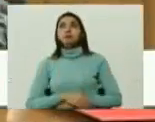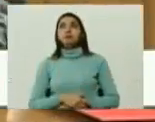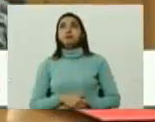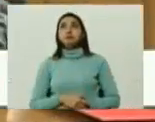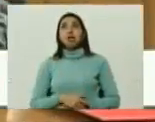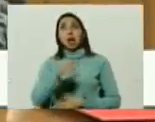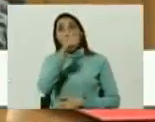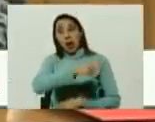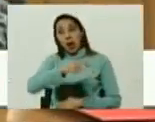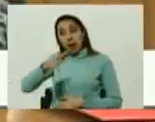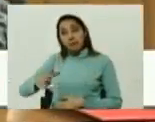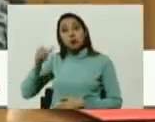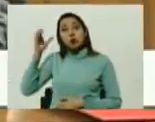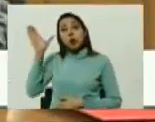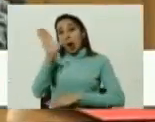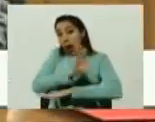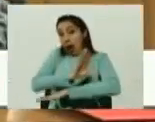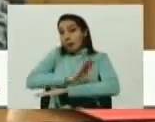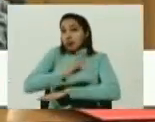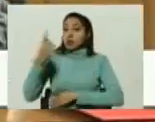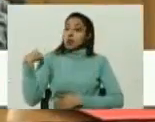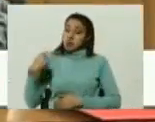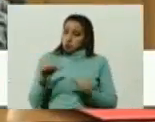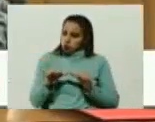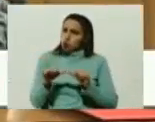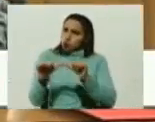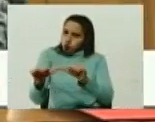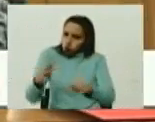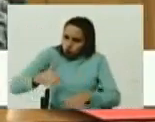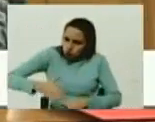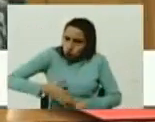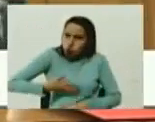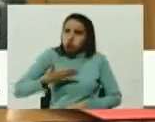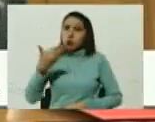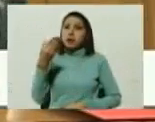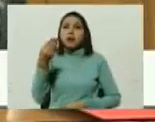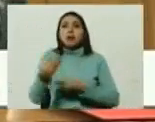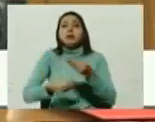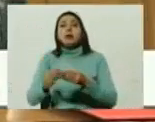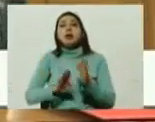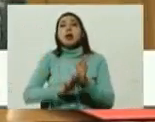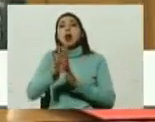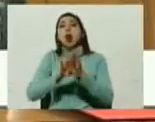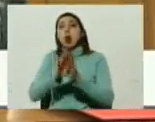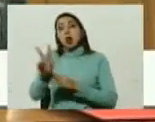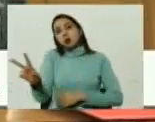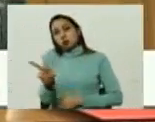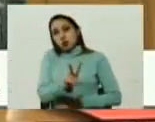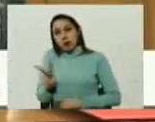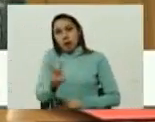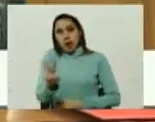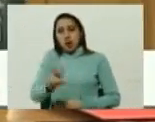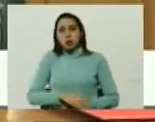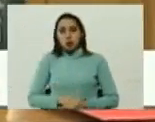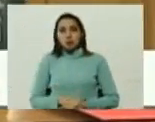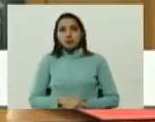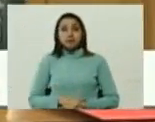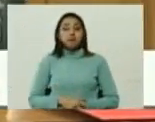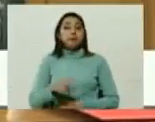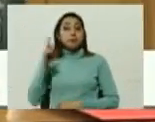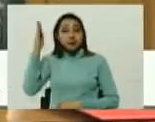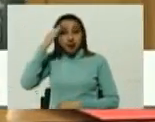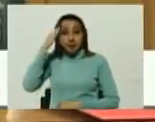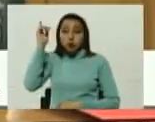están en capacidad de y disposición de aportar al desarrollo de la nación considerando